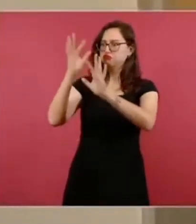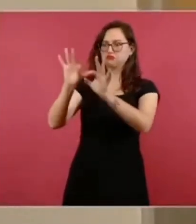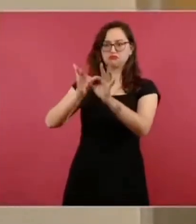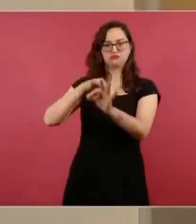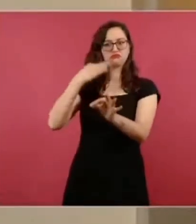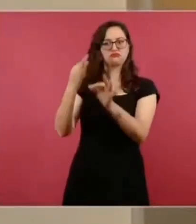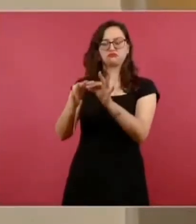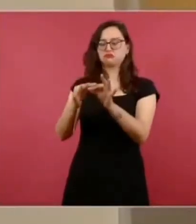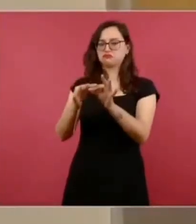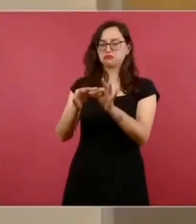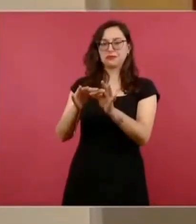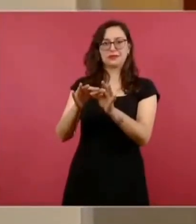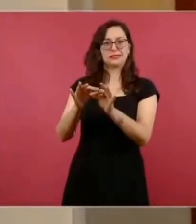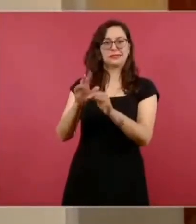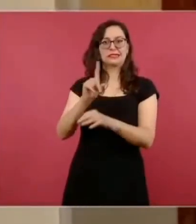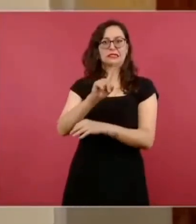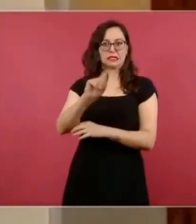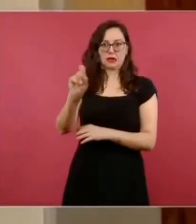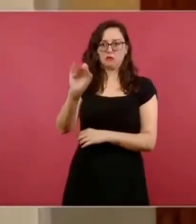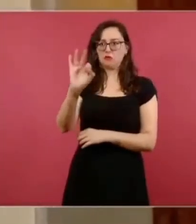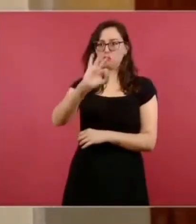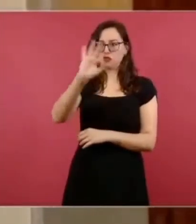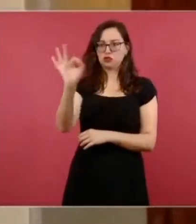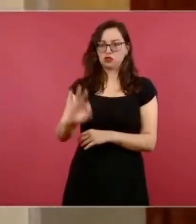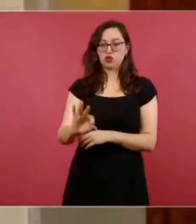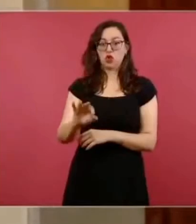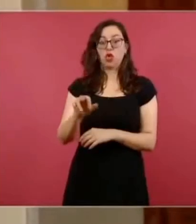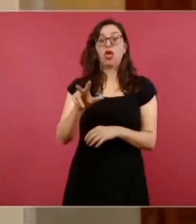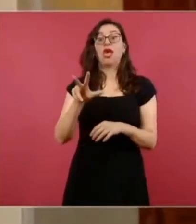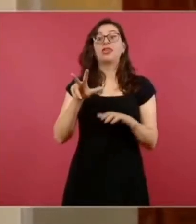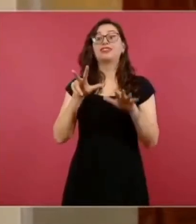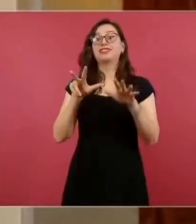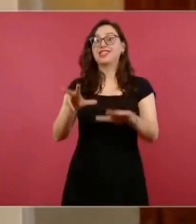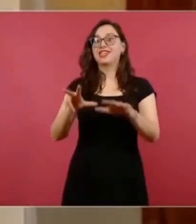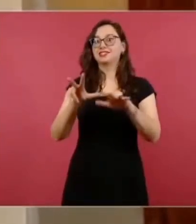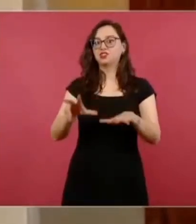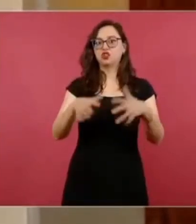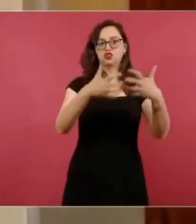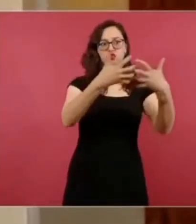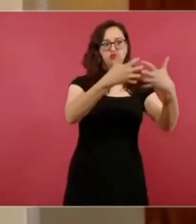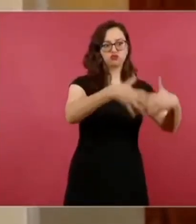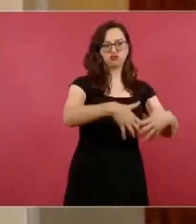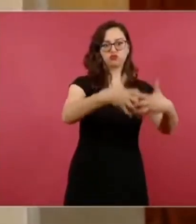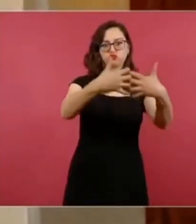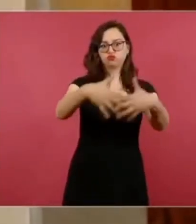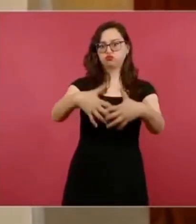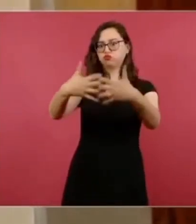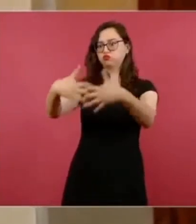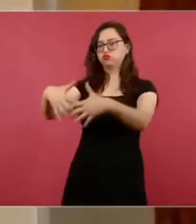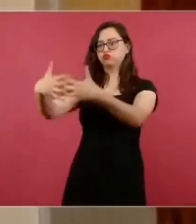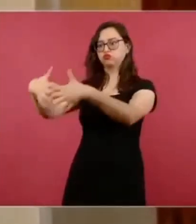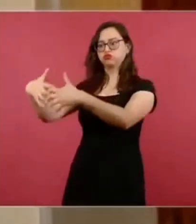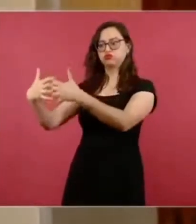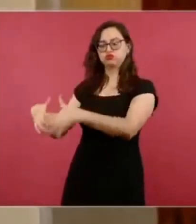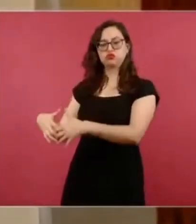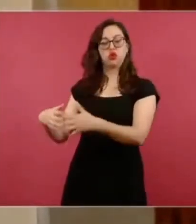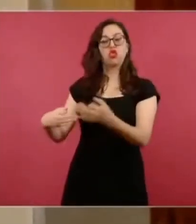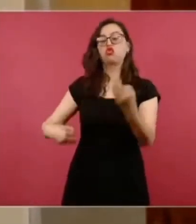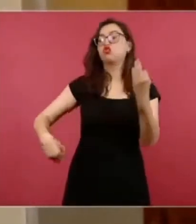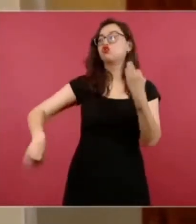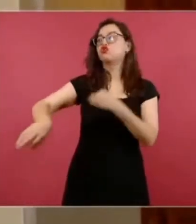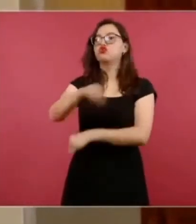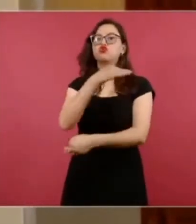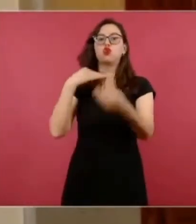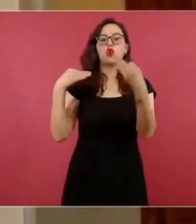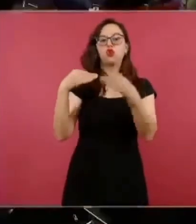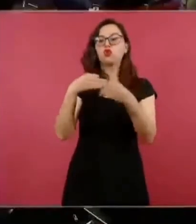18 plantas que conforman la refinería. Estamos en procesos de prueba de todas y cada una de